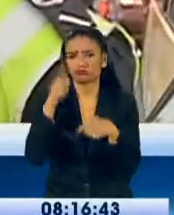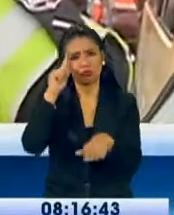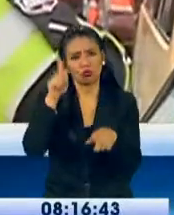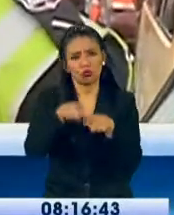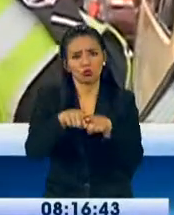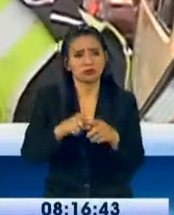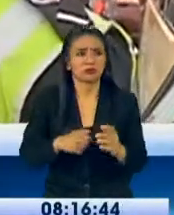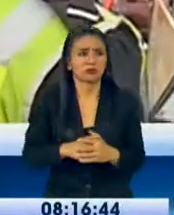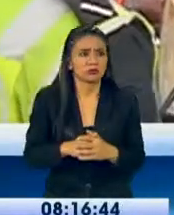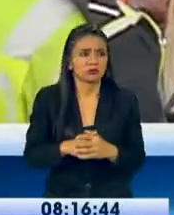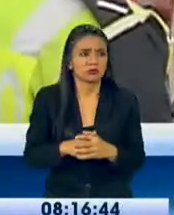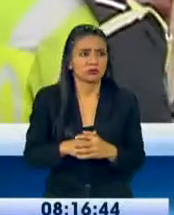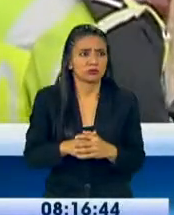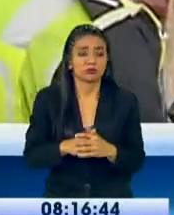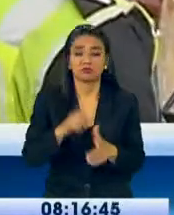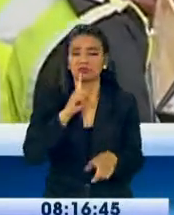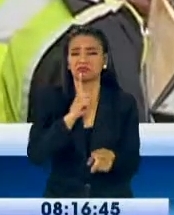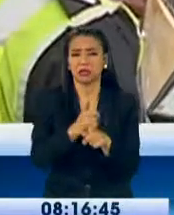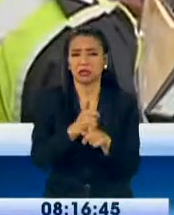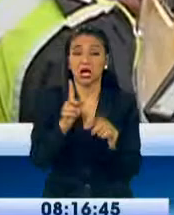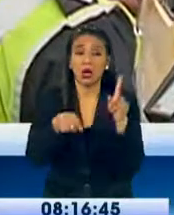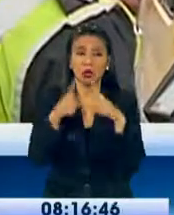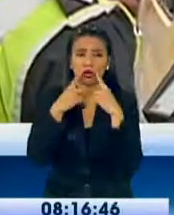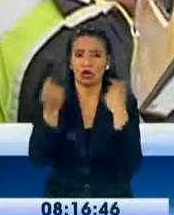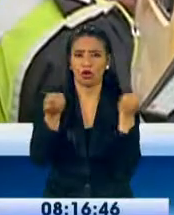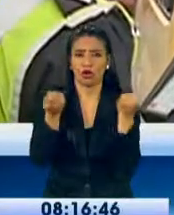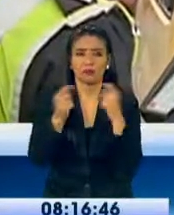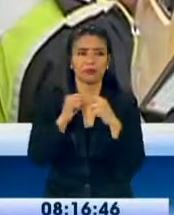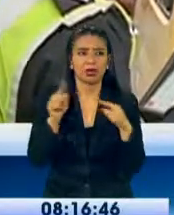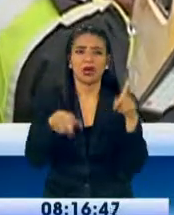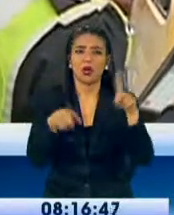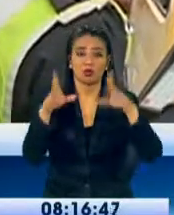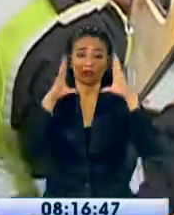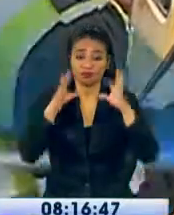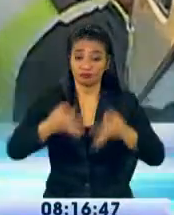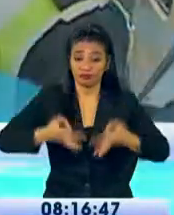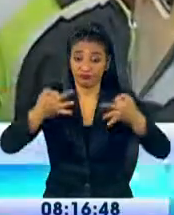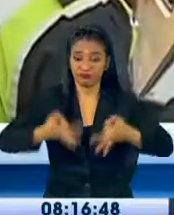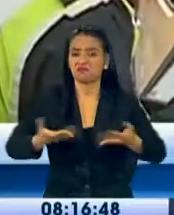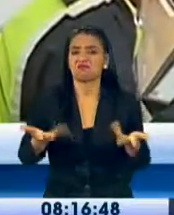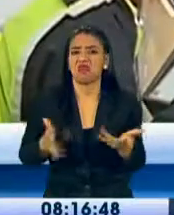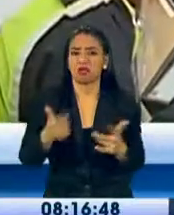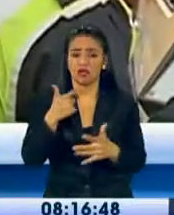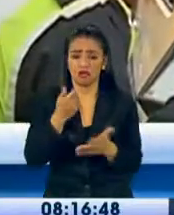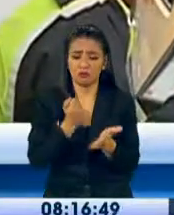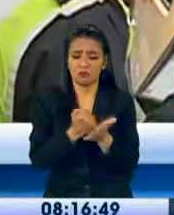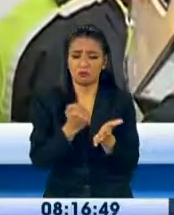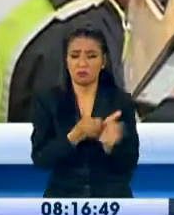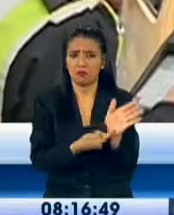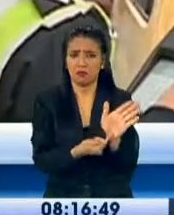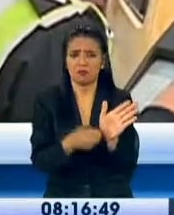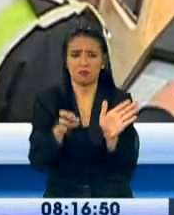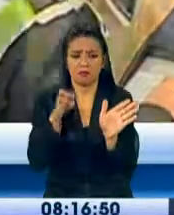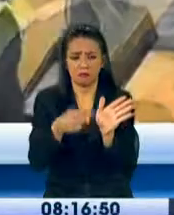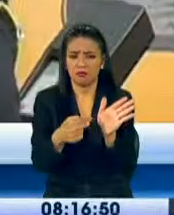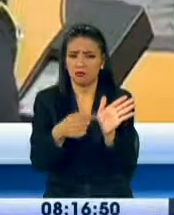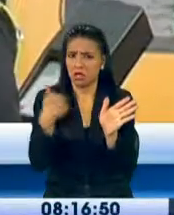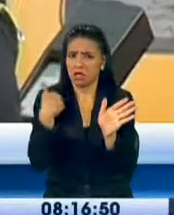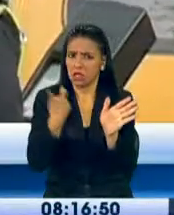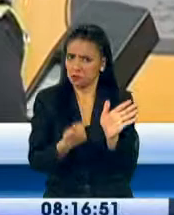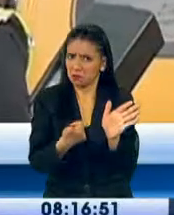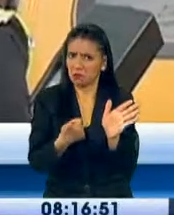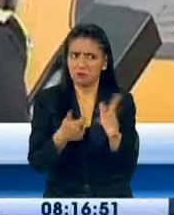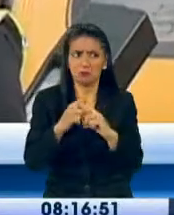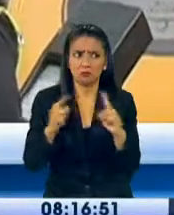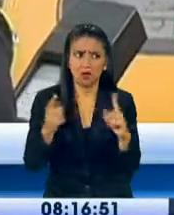está bien, más que se dedican a controlar, pero los informales, porque nosotros estamos con los papeles al día. Igual he pasado